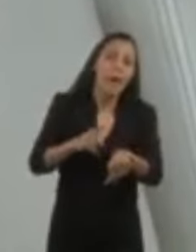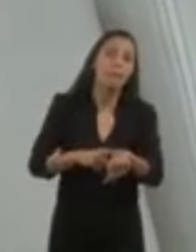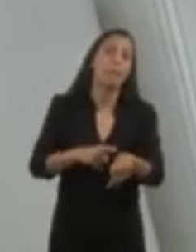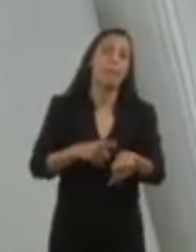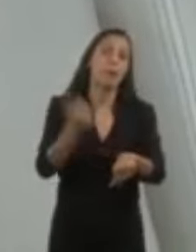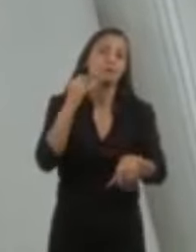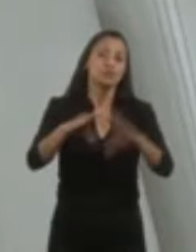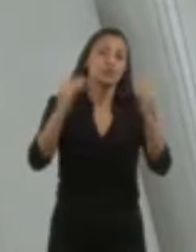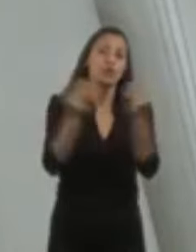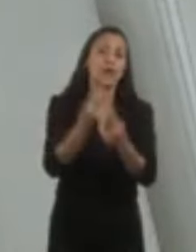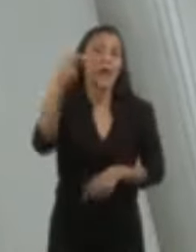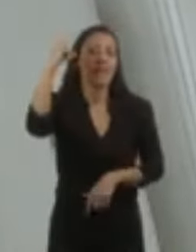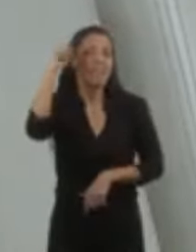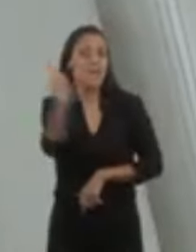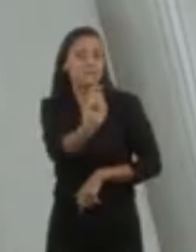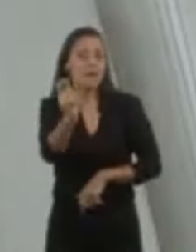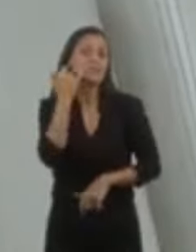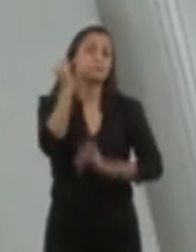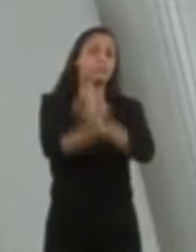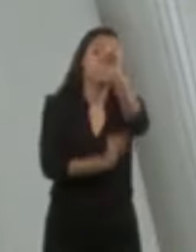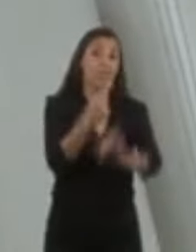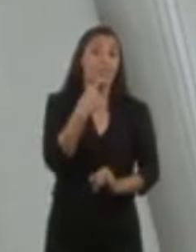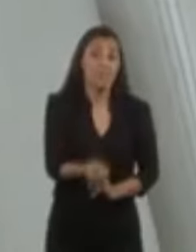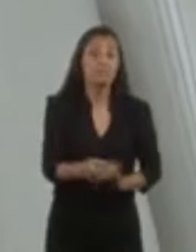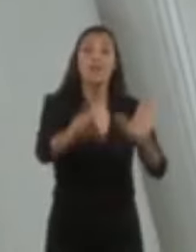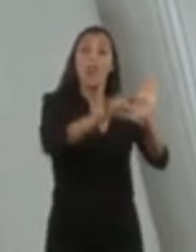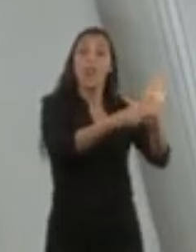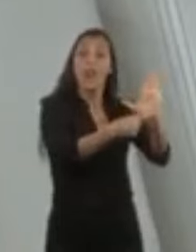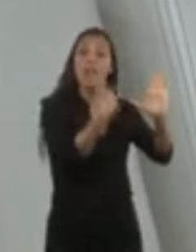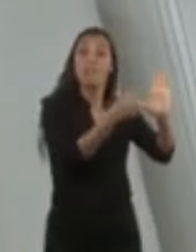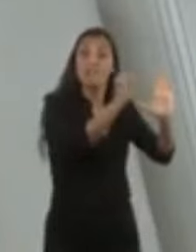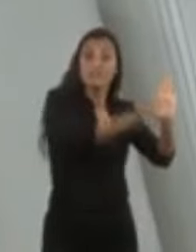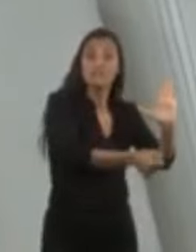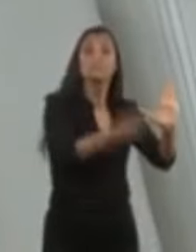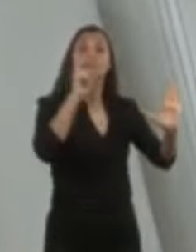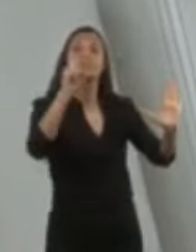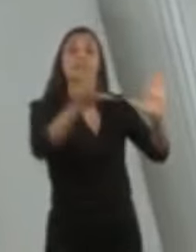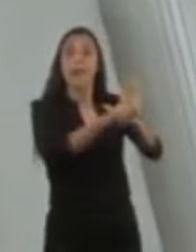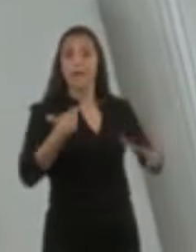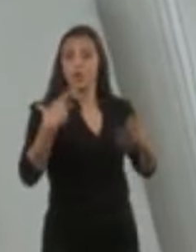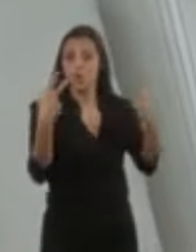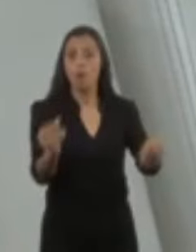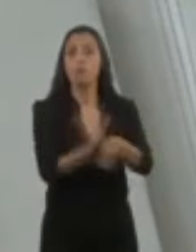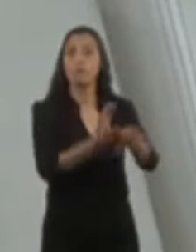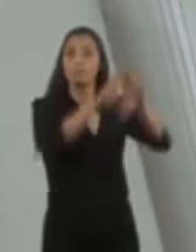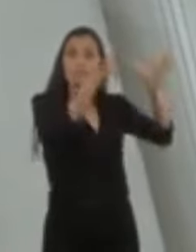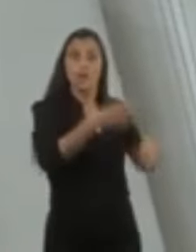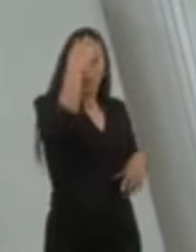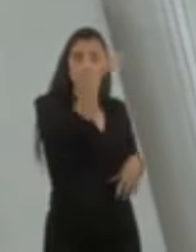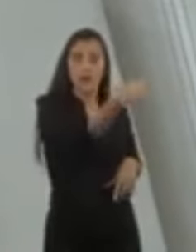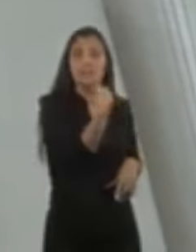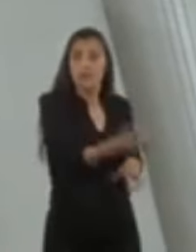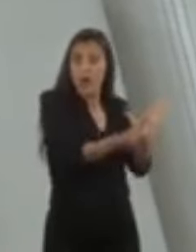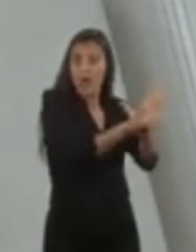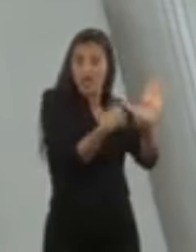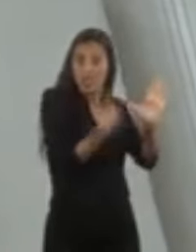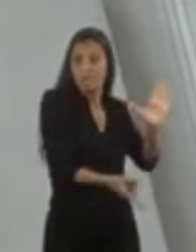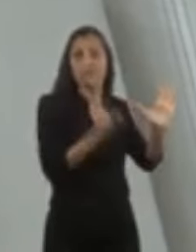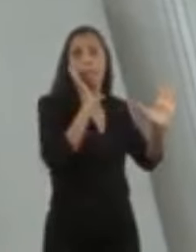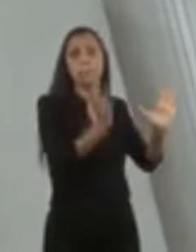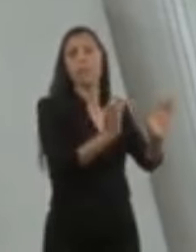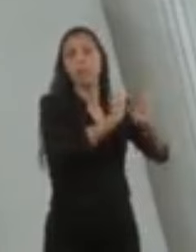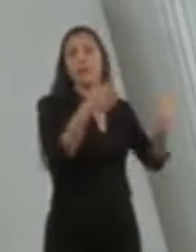10 meses de conferencia de prensa es que dentro de la ley todo fuera de la ley nada la ley del Congreso Nacional establece claramente que